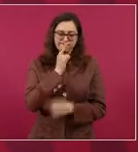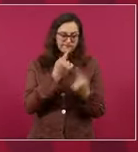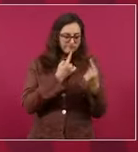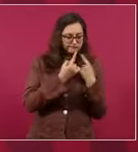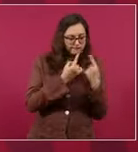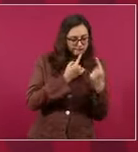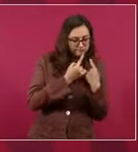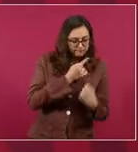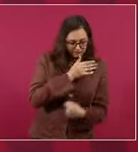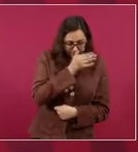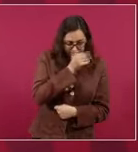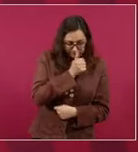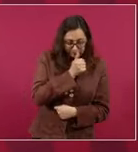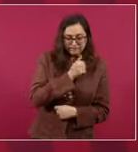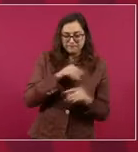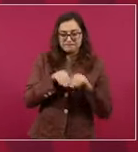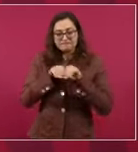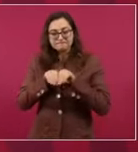a los potentados